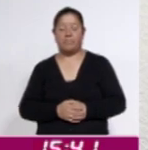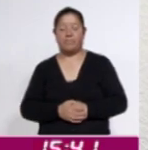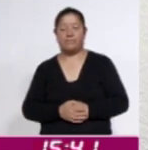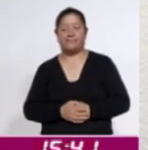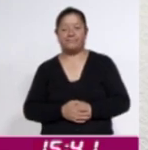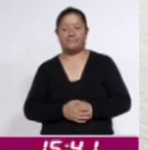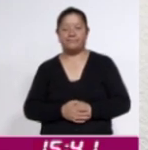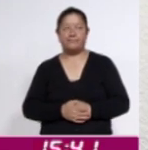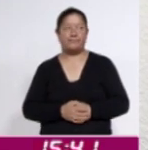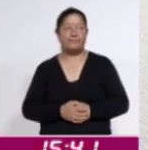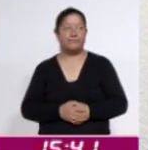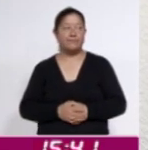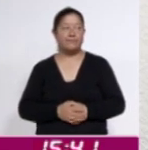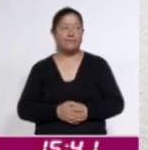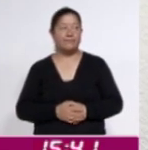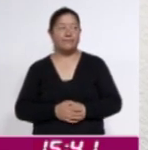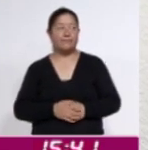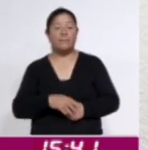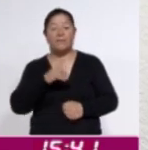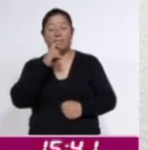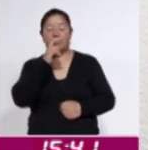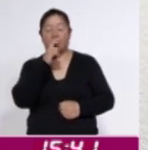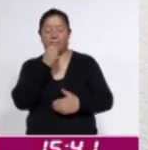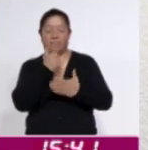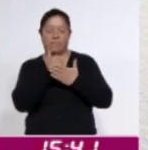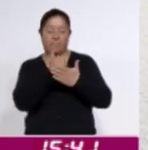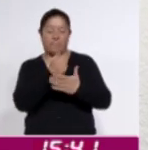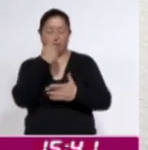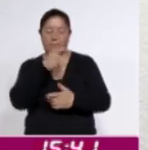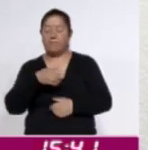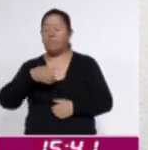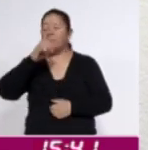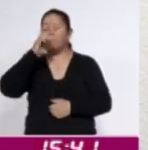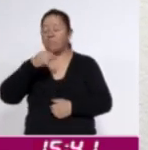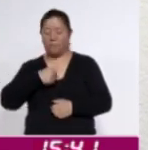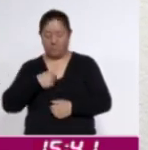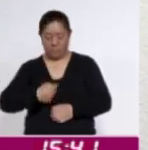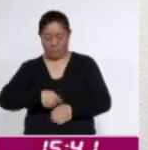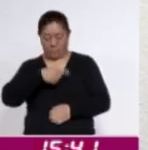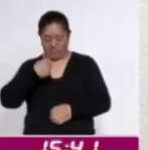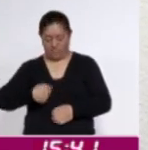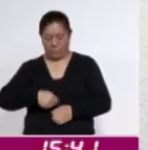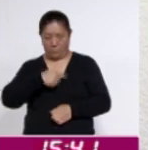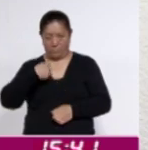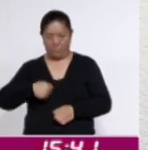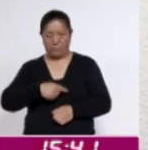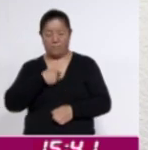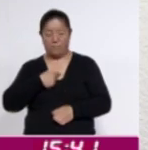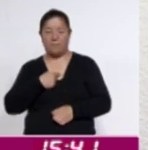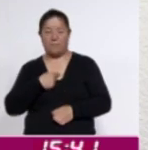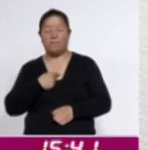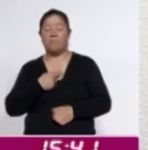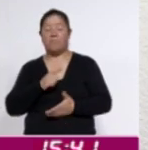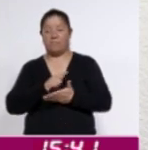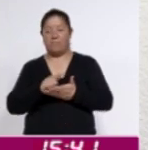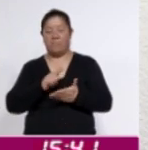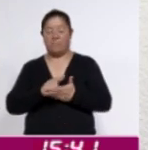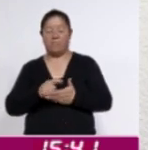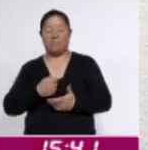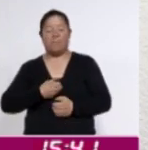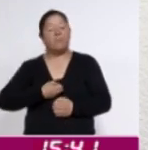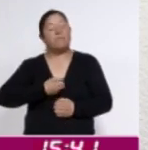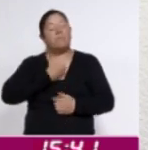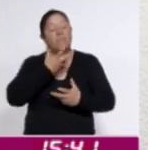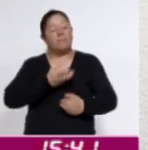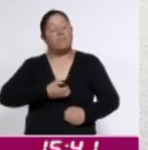muchísimo a que los cilios de nuestros pulmones saquen esos microorganismos, así sea los contaminantes, así sean las bacterias,